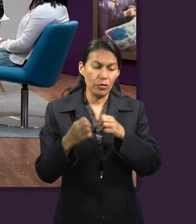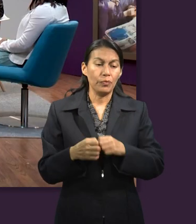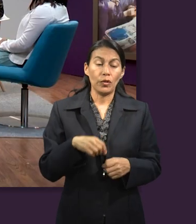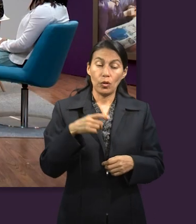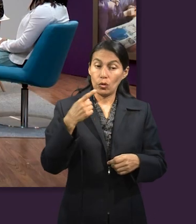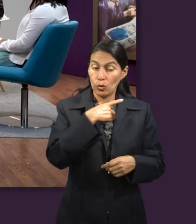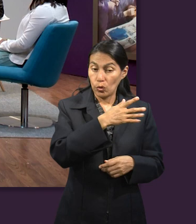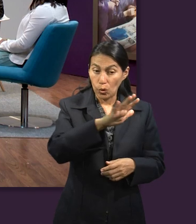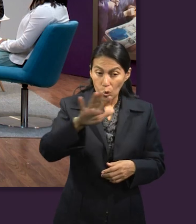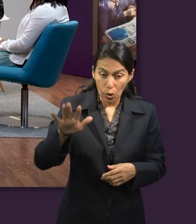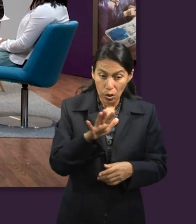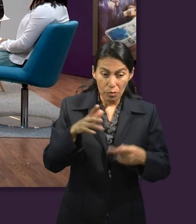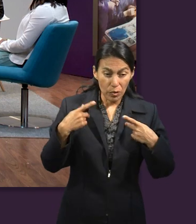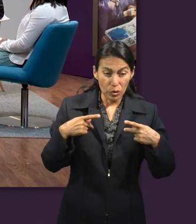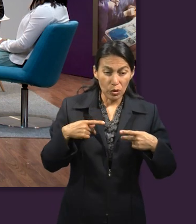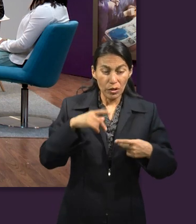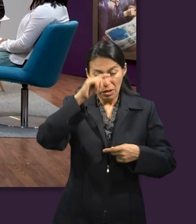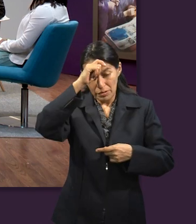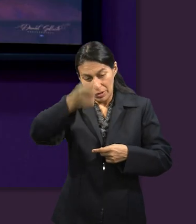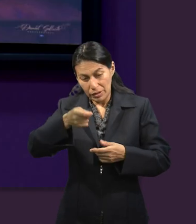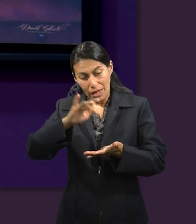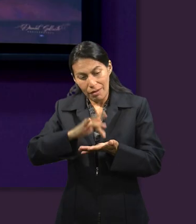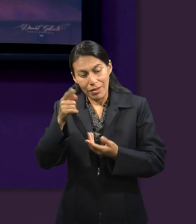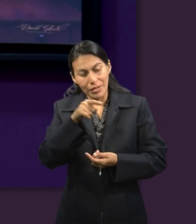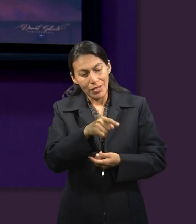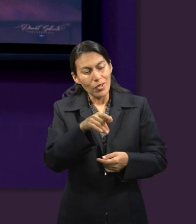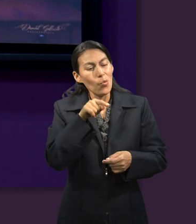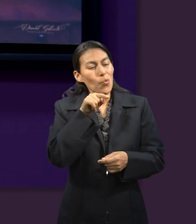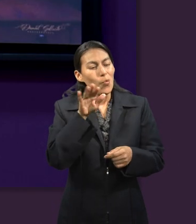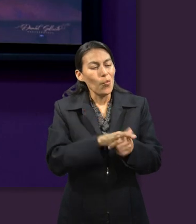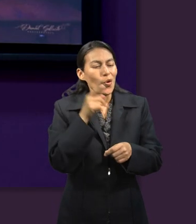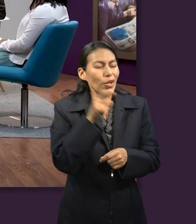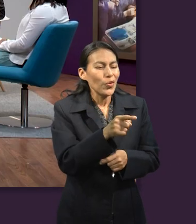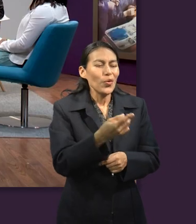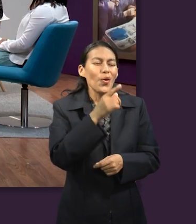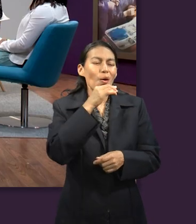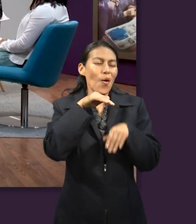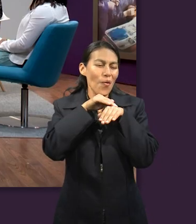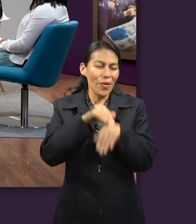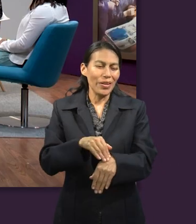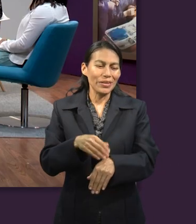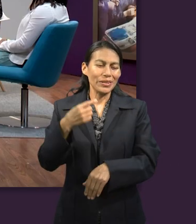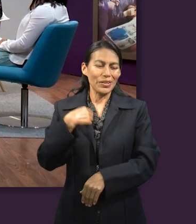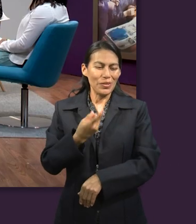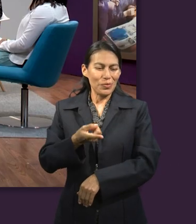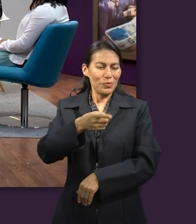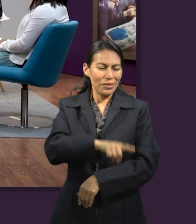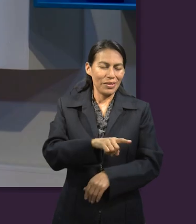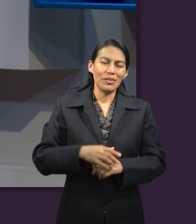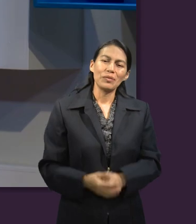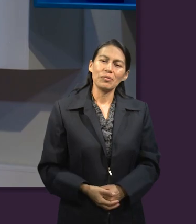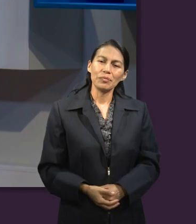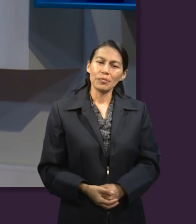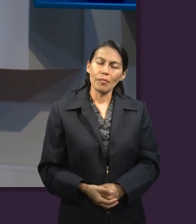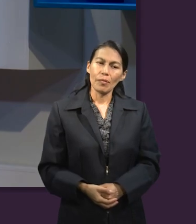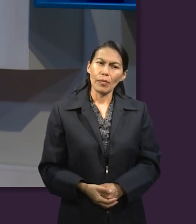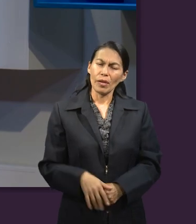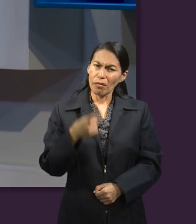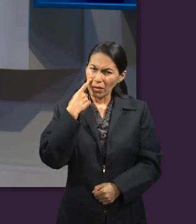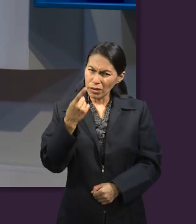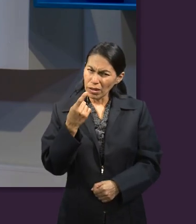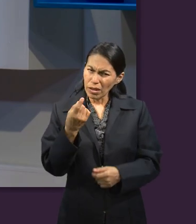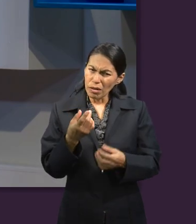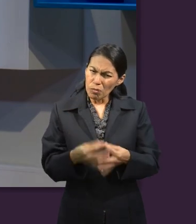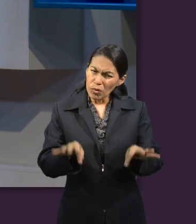vendidas todas las naciones de la tierra por cuando me decís te amigos es importante esa esta palabra